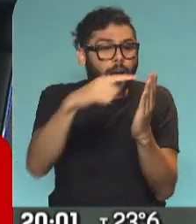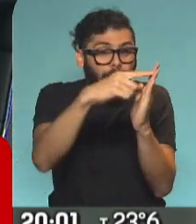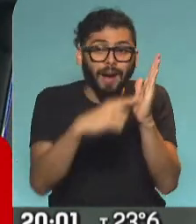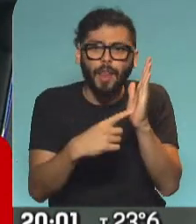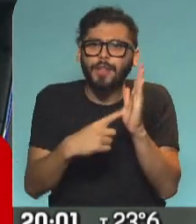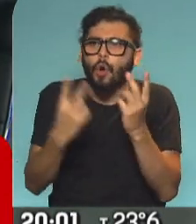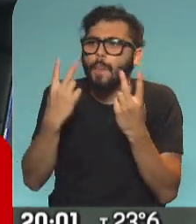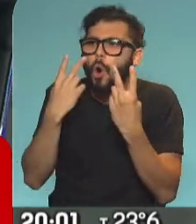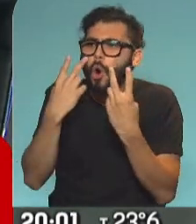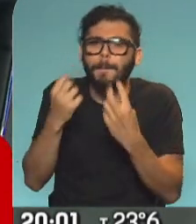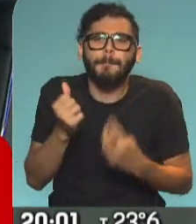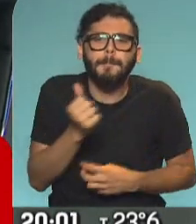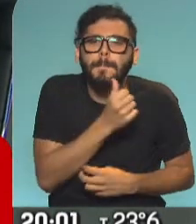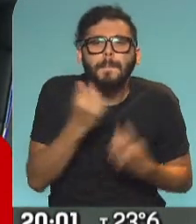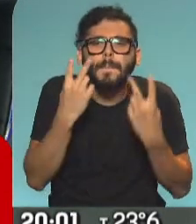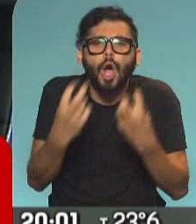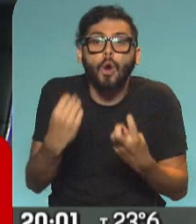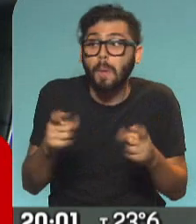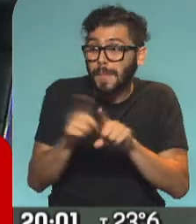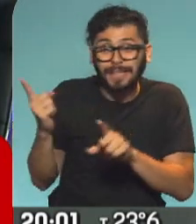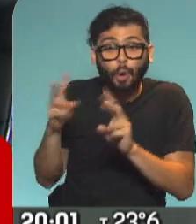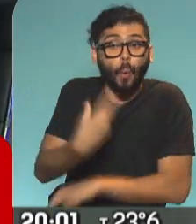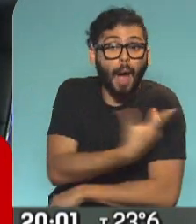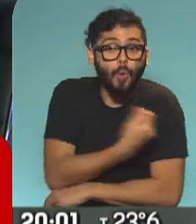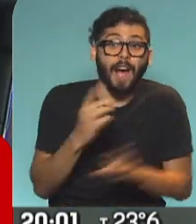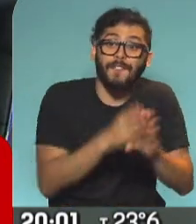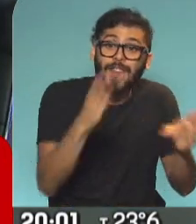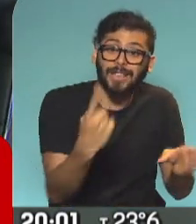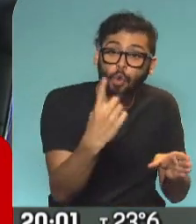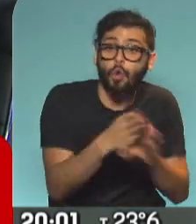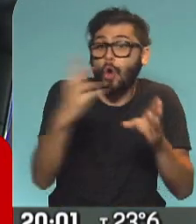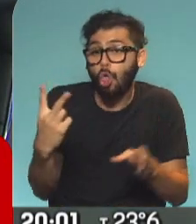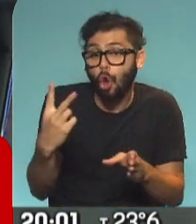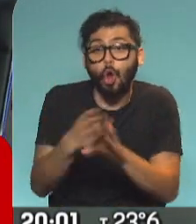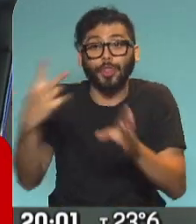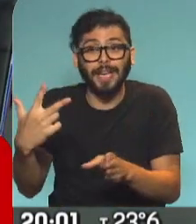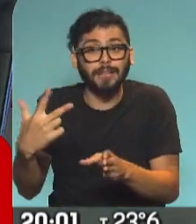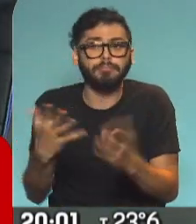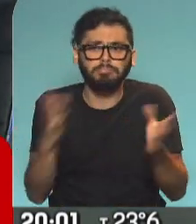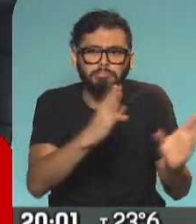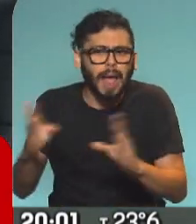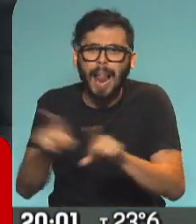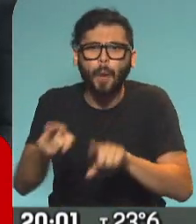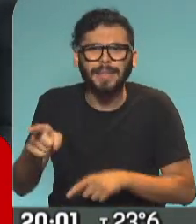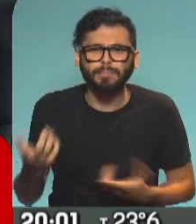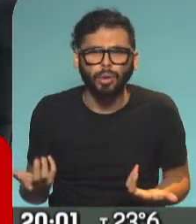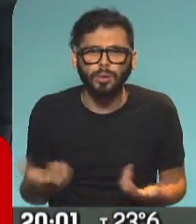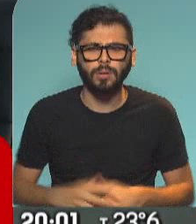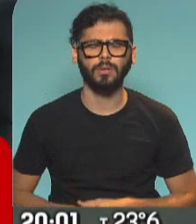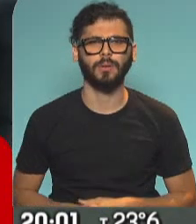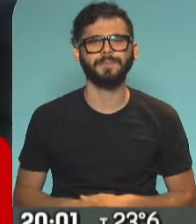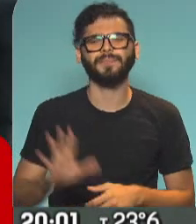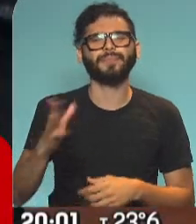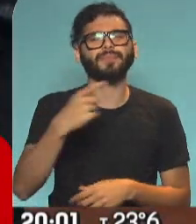para investigar una droga. Lo hemos hablado acá con las vacunas, fase 1, fase 2, fase 3, fase 4. Las distintas etapas. Néstor. Una última línea.